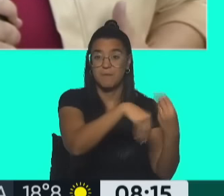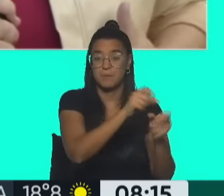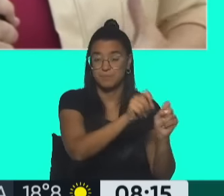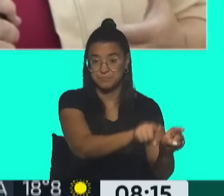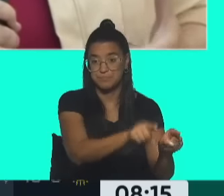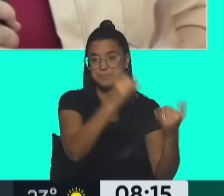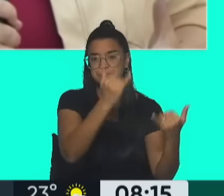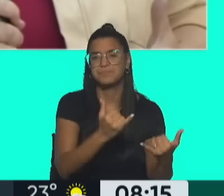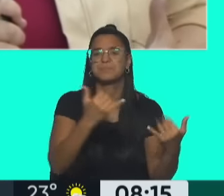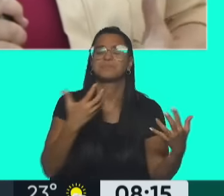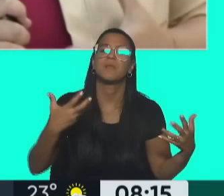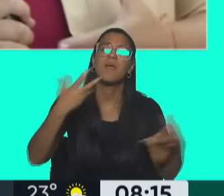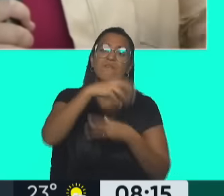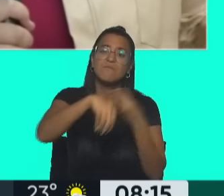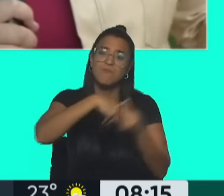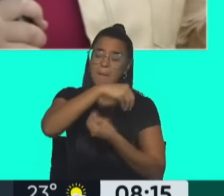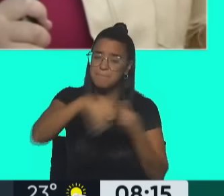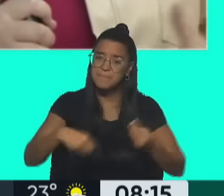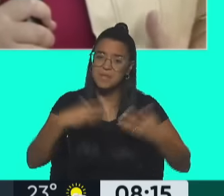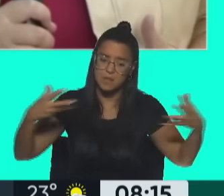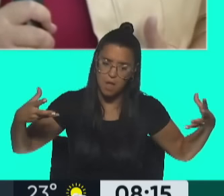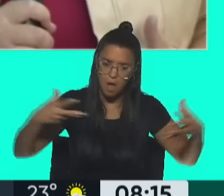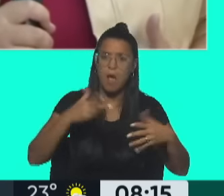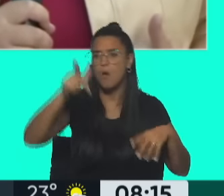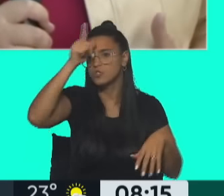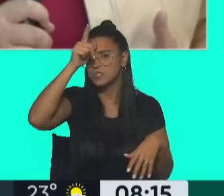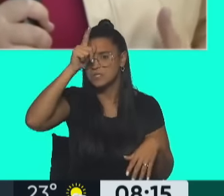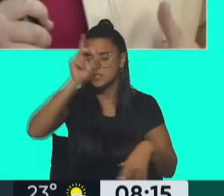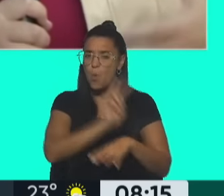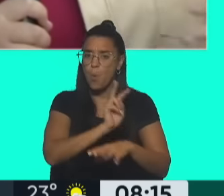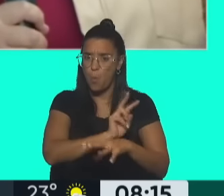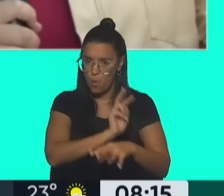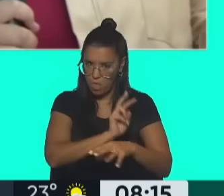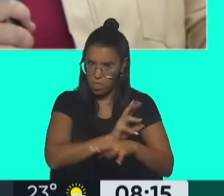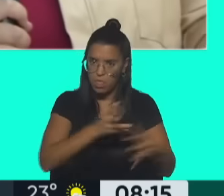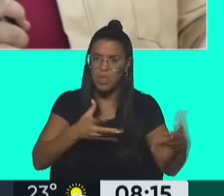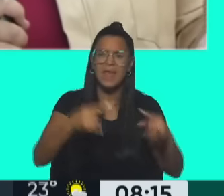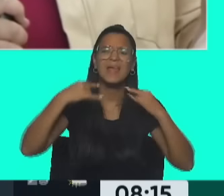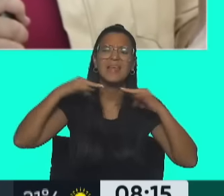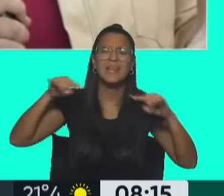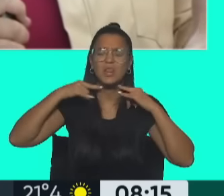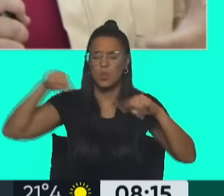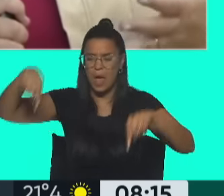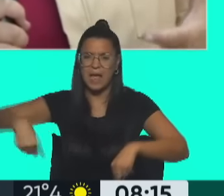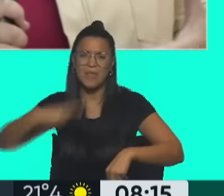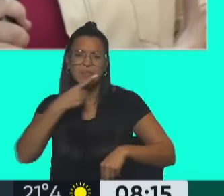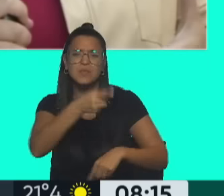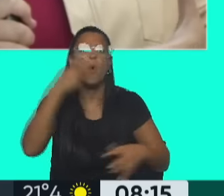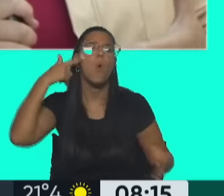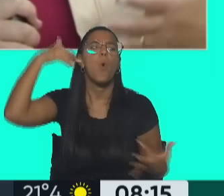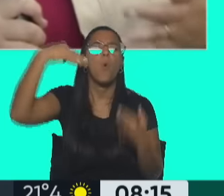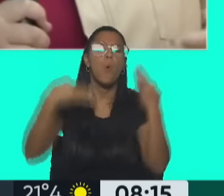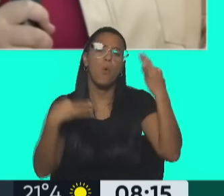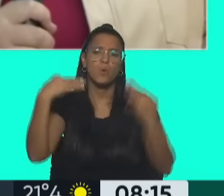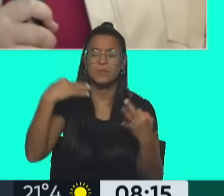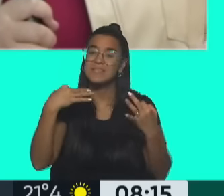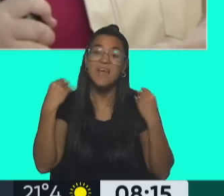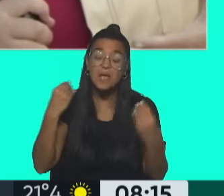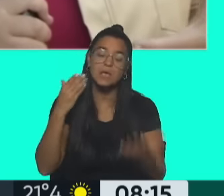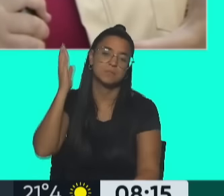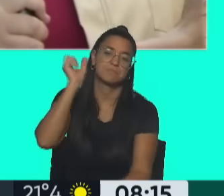llegaban escoltadas en un fuerte operativo de seguridad, con gritos de la gente aquí que decía justicia es